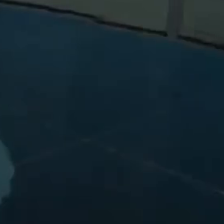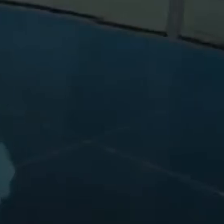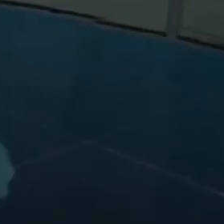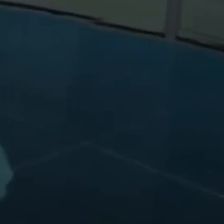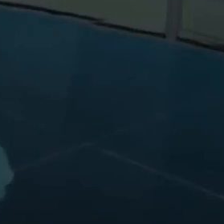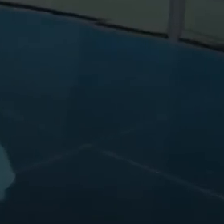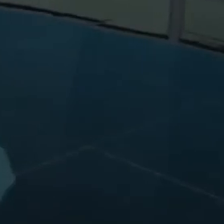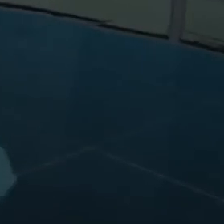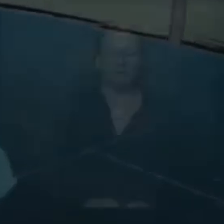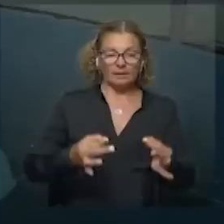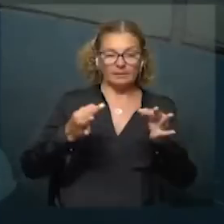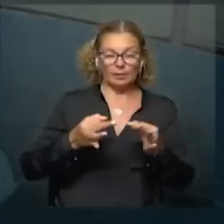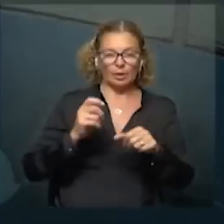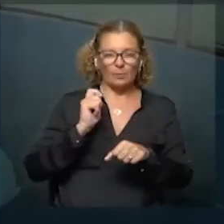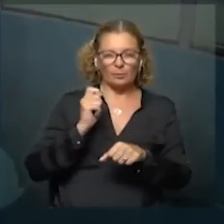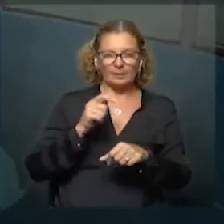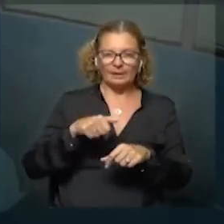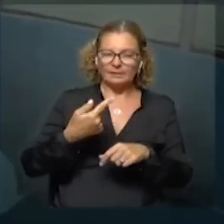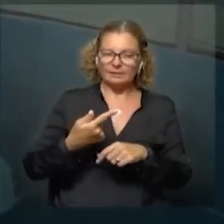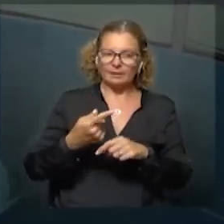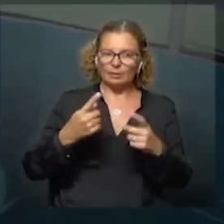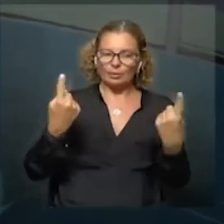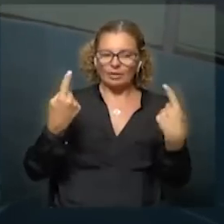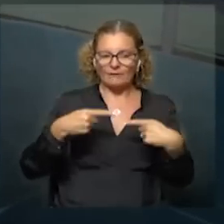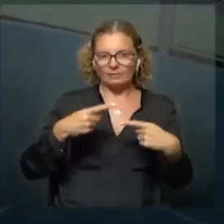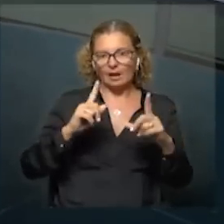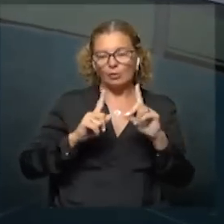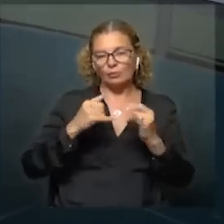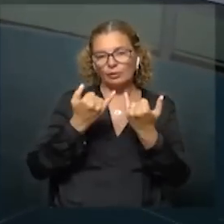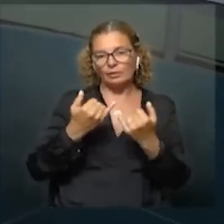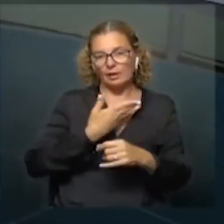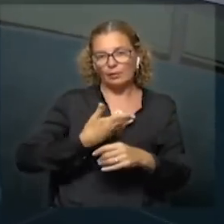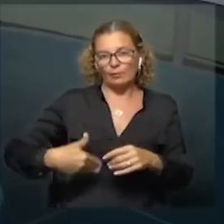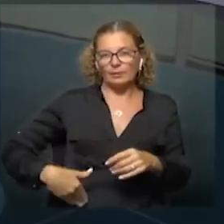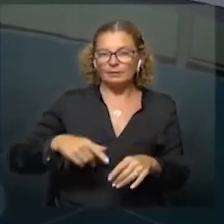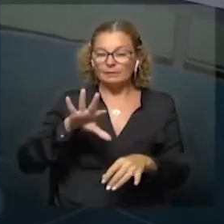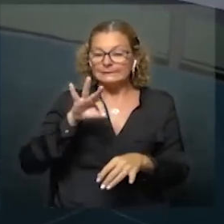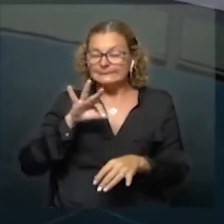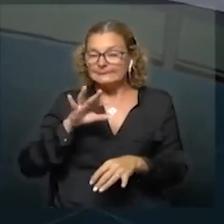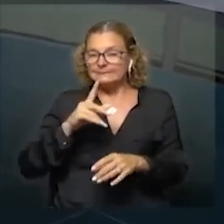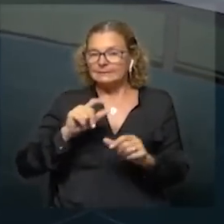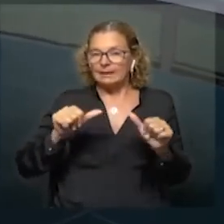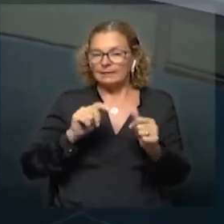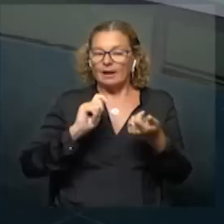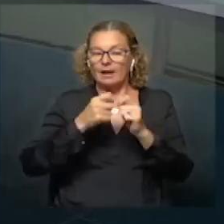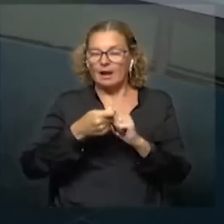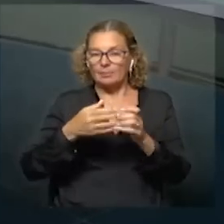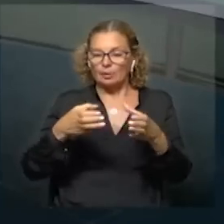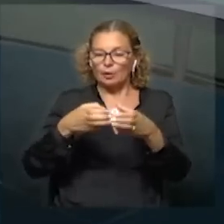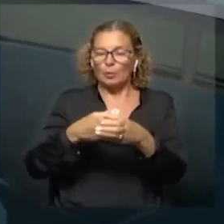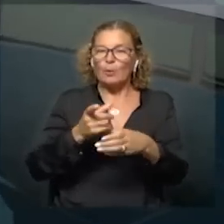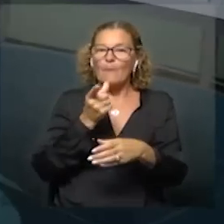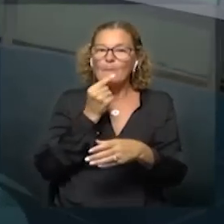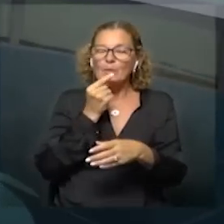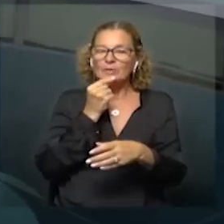la seguridad pública Sigue estando en el debate Hace algunos días el gobierno tomó la decisión de realizar cambios en la cúpula policial